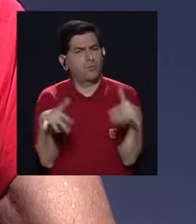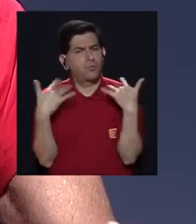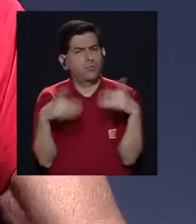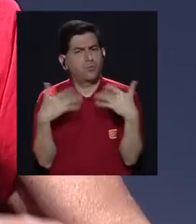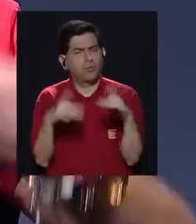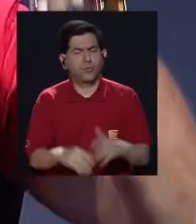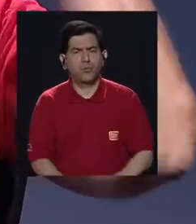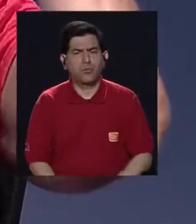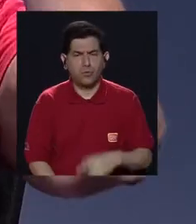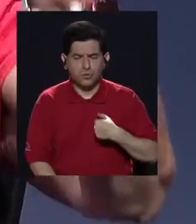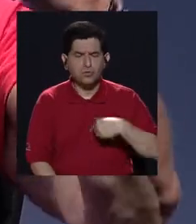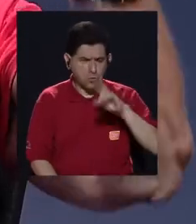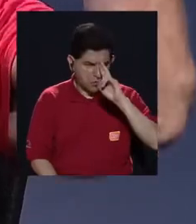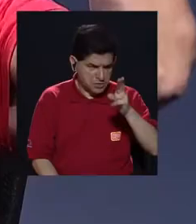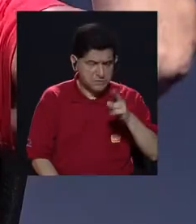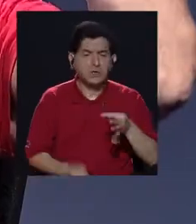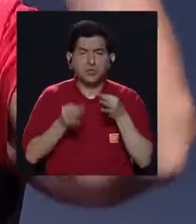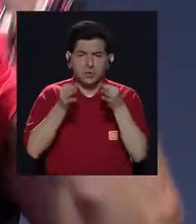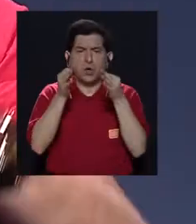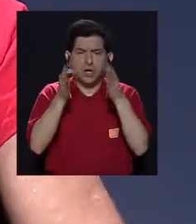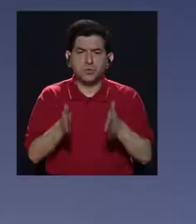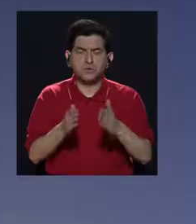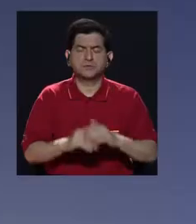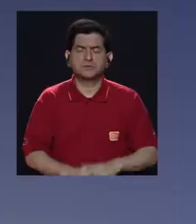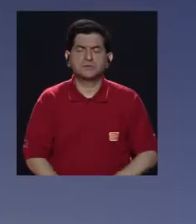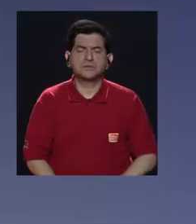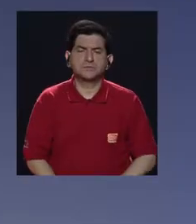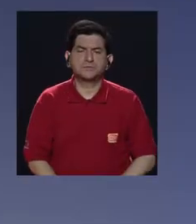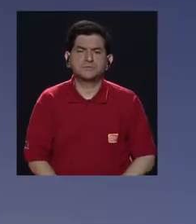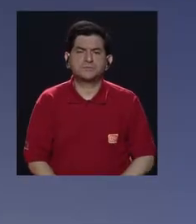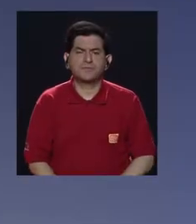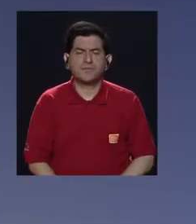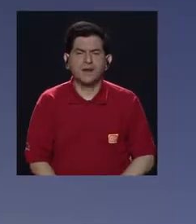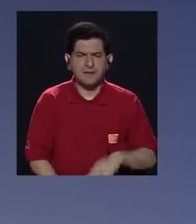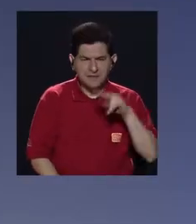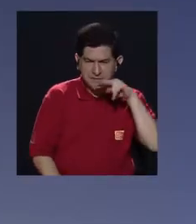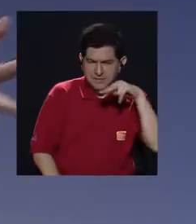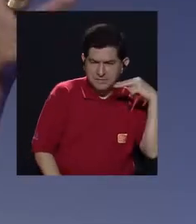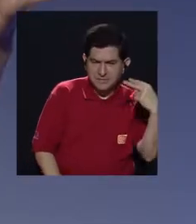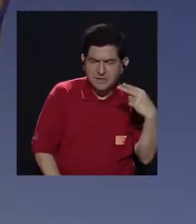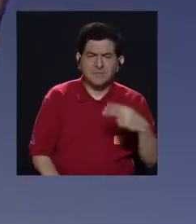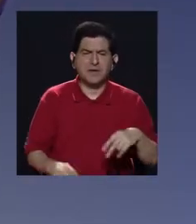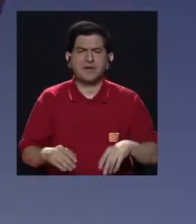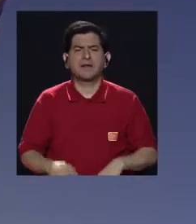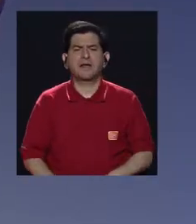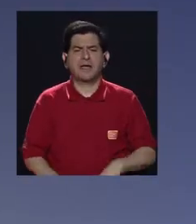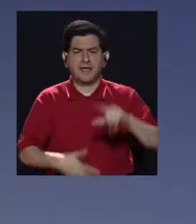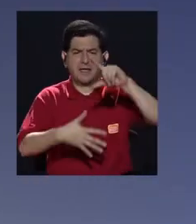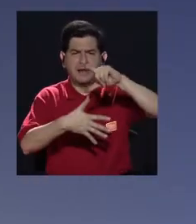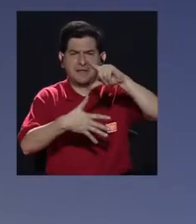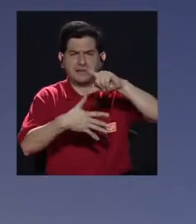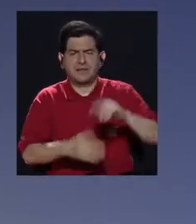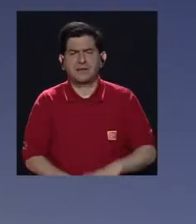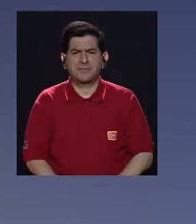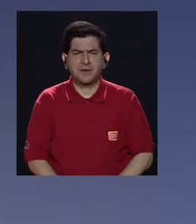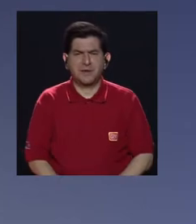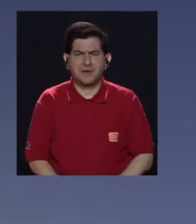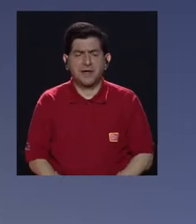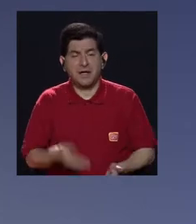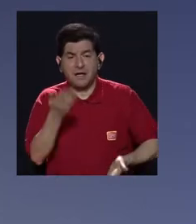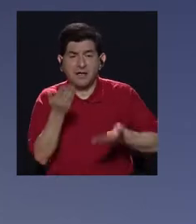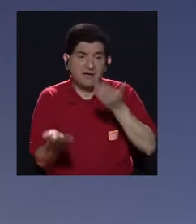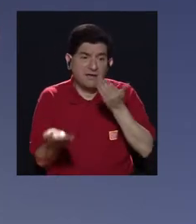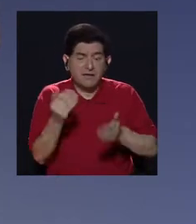falta mucho yo me quito el sombrero con los de turismo si visualizamos américa latina desde arriba y